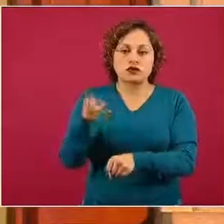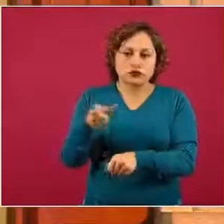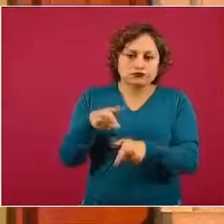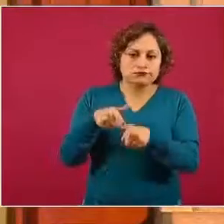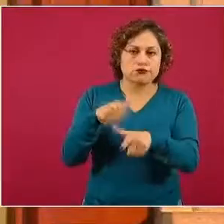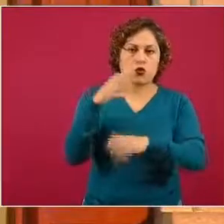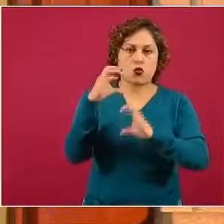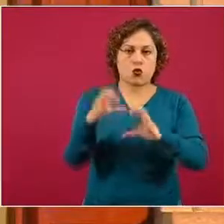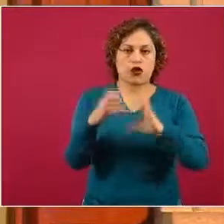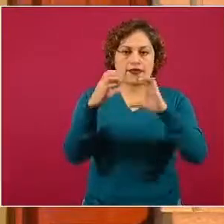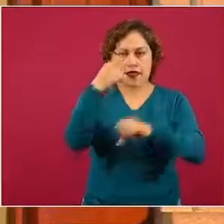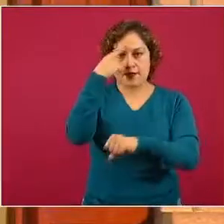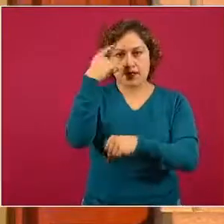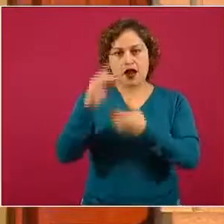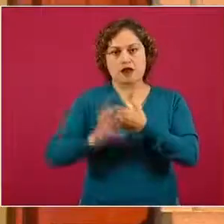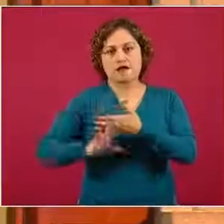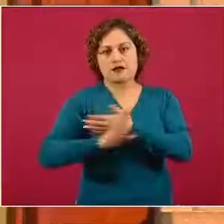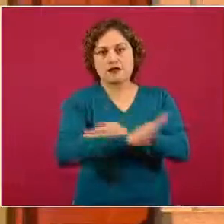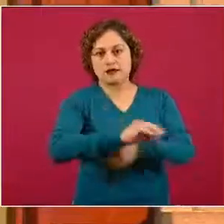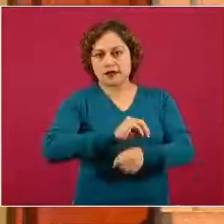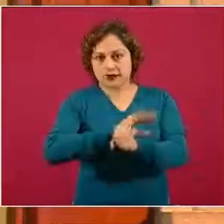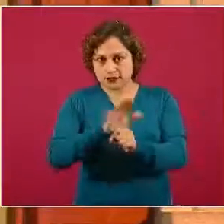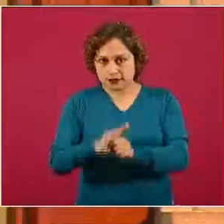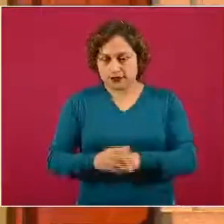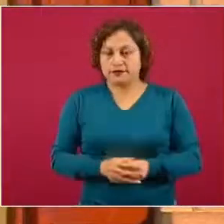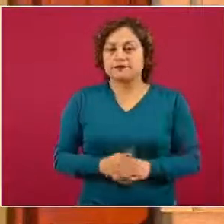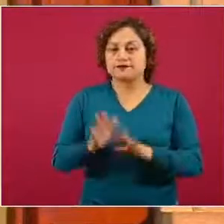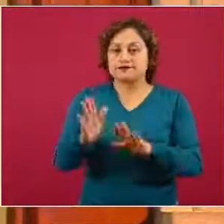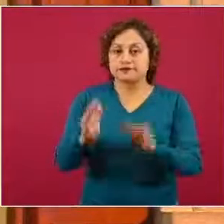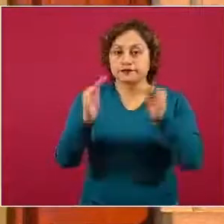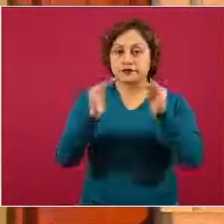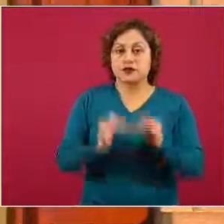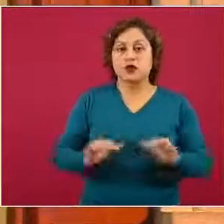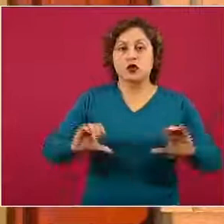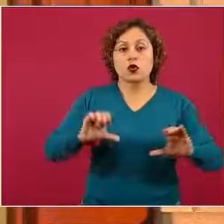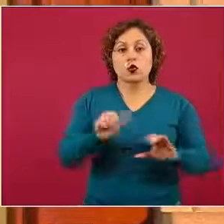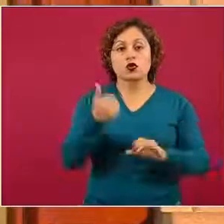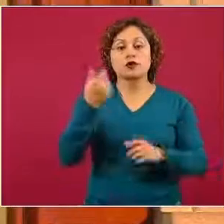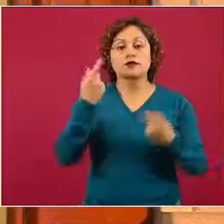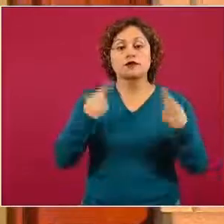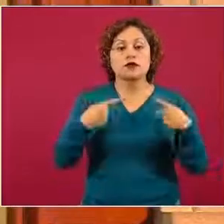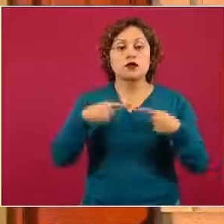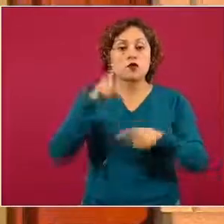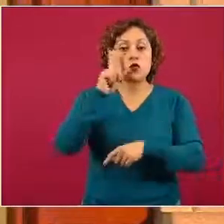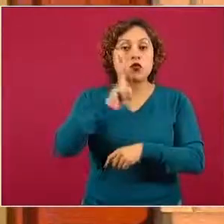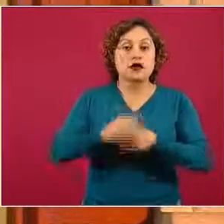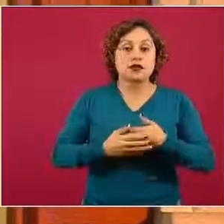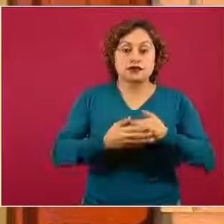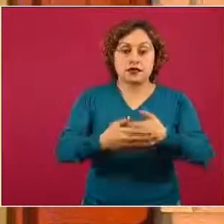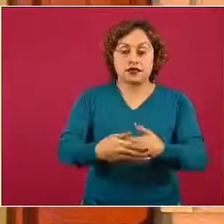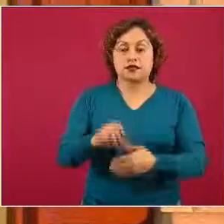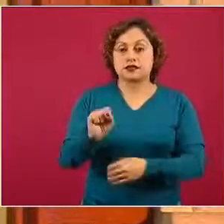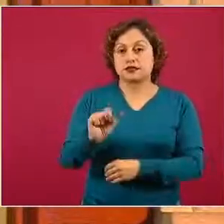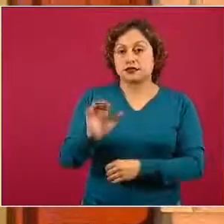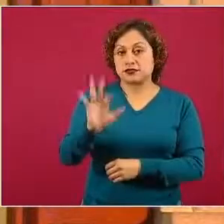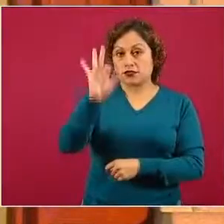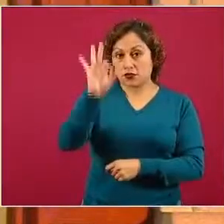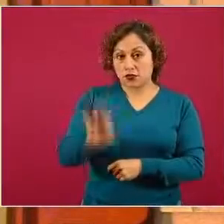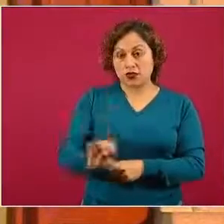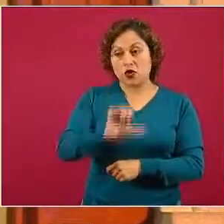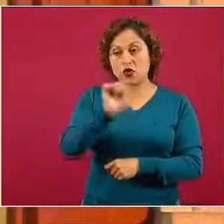desarrollar COVID. Mujeres embarazadas, 65%, personas adultas mayores de 60 años o